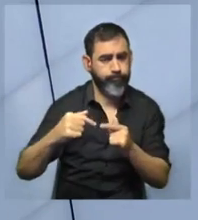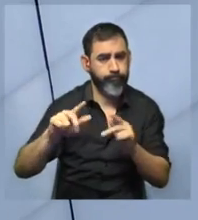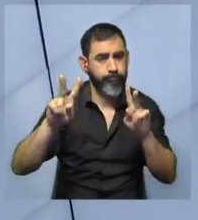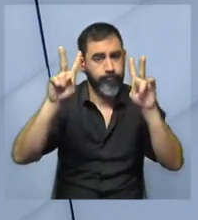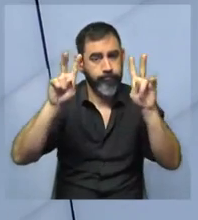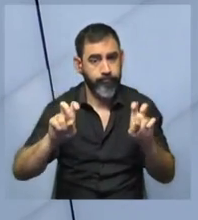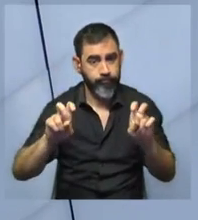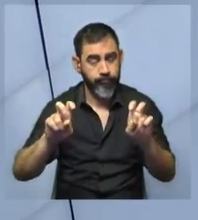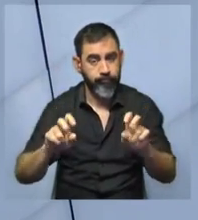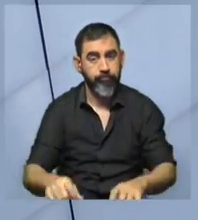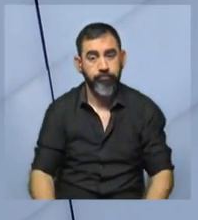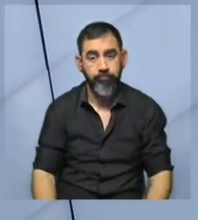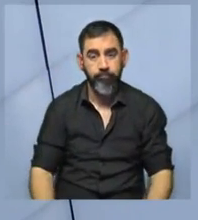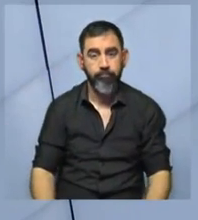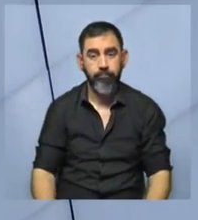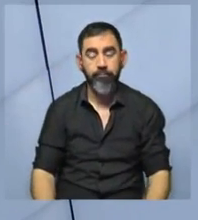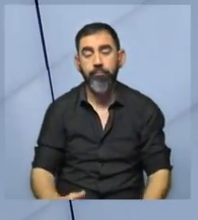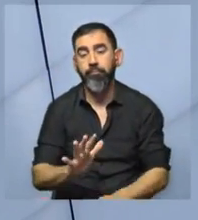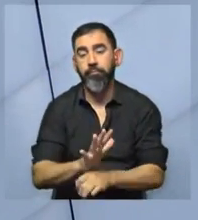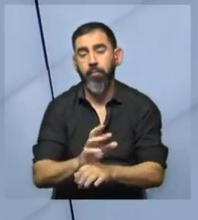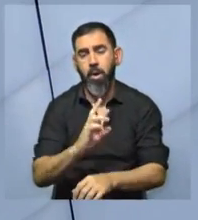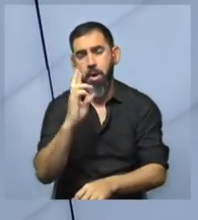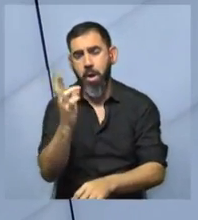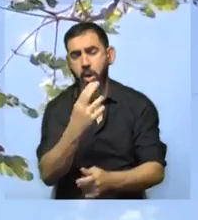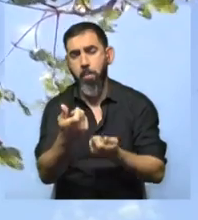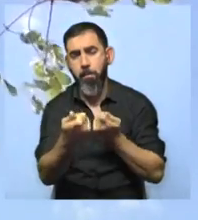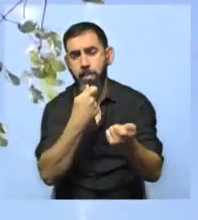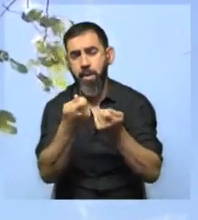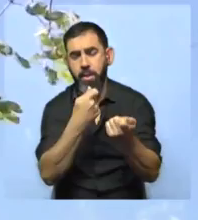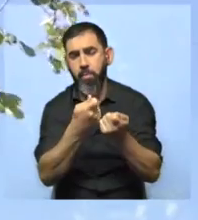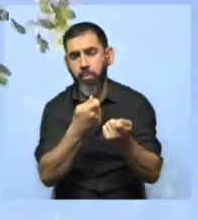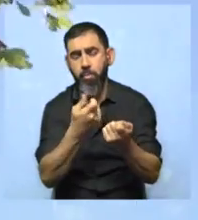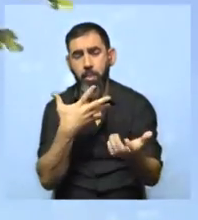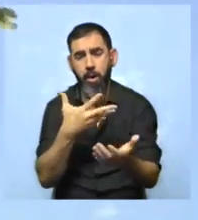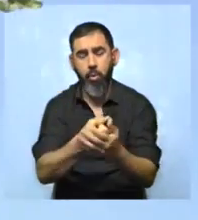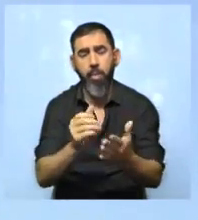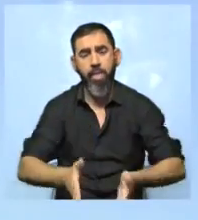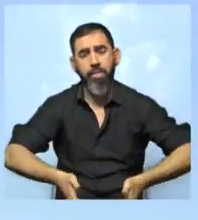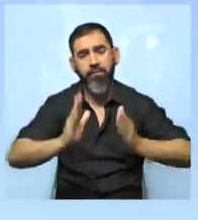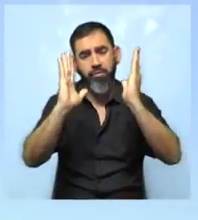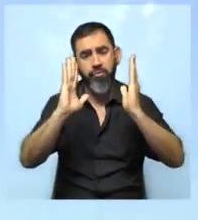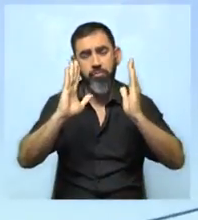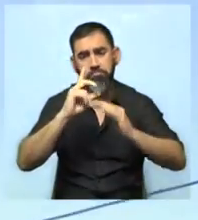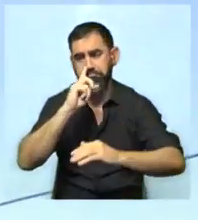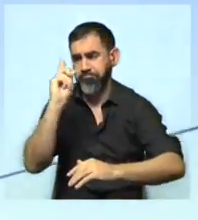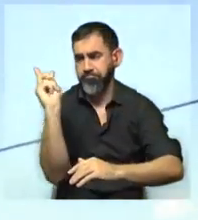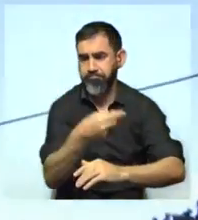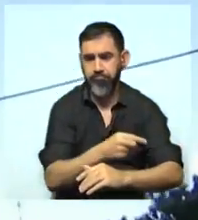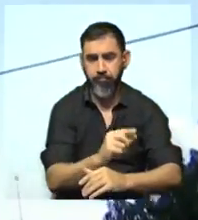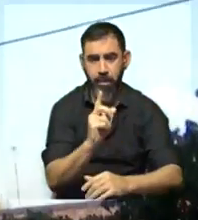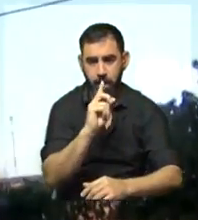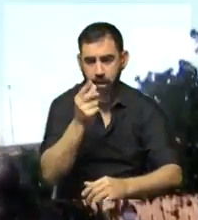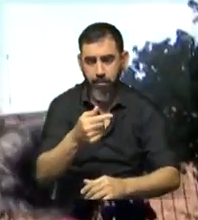tema, diciendo cosas como que le llamó la atención que el préstamo para comprar el edificio de Casa de Galicia saliera en tan poco tiempo.